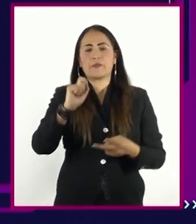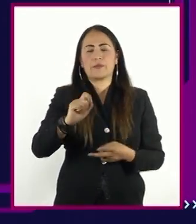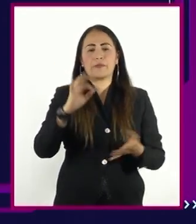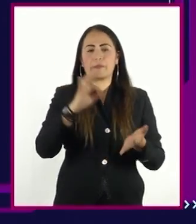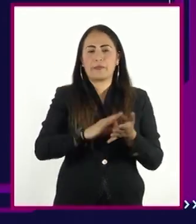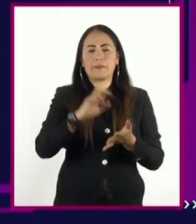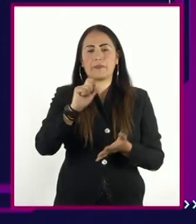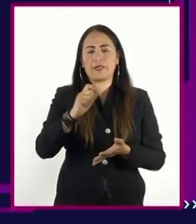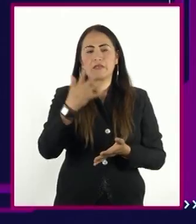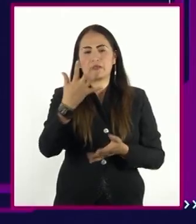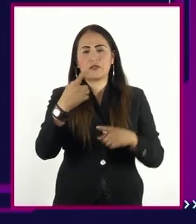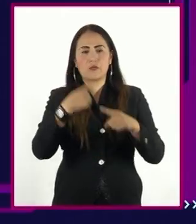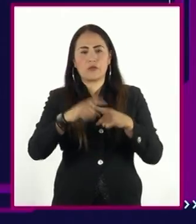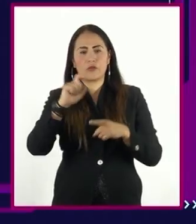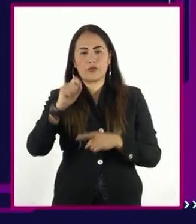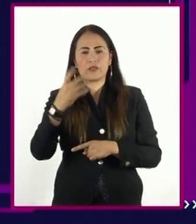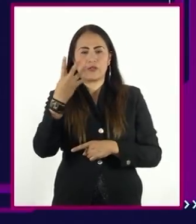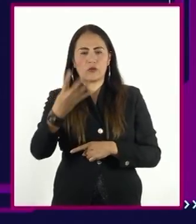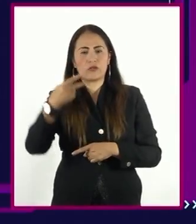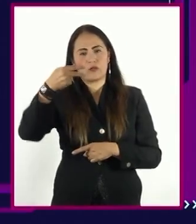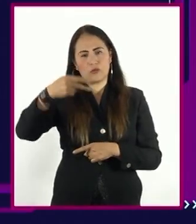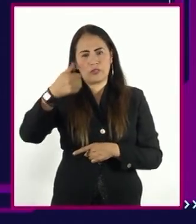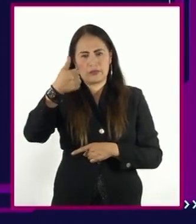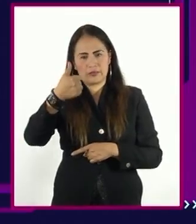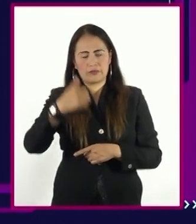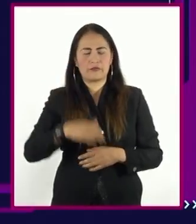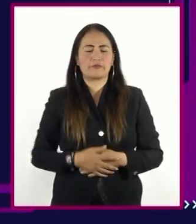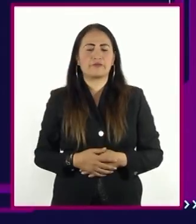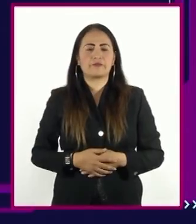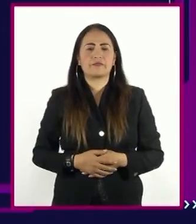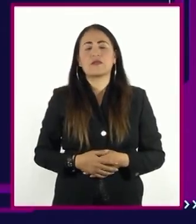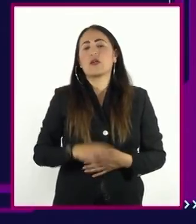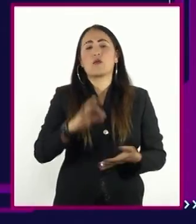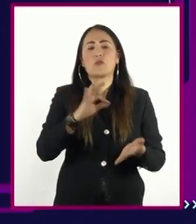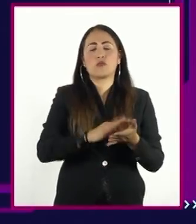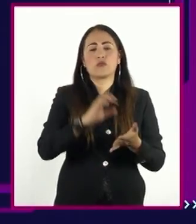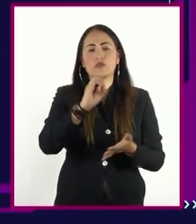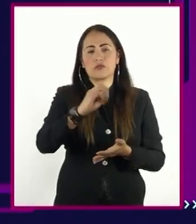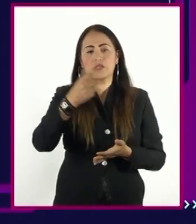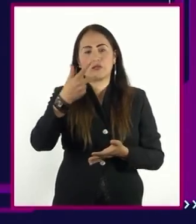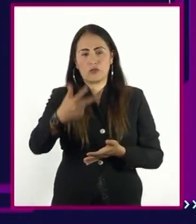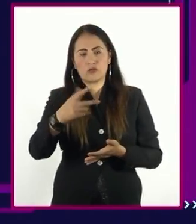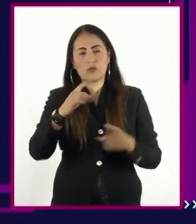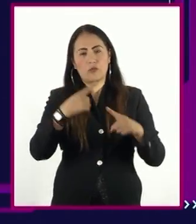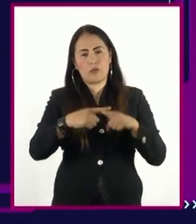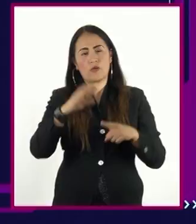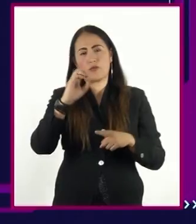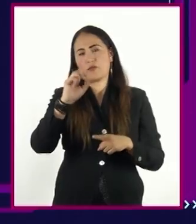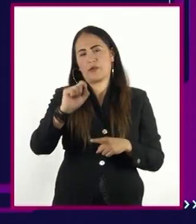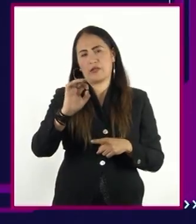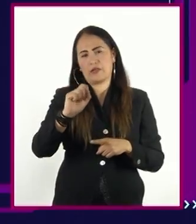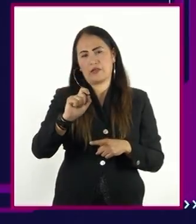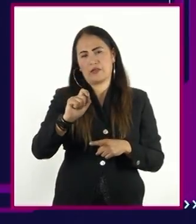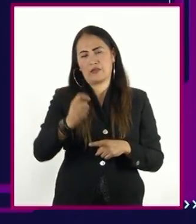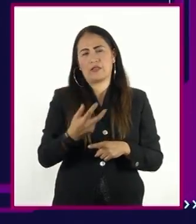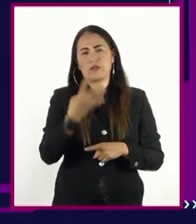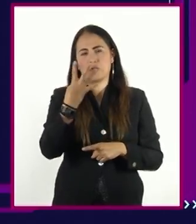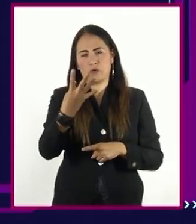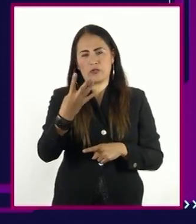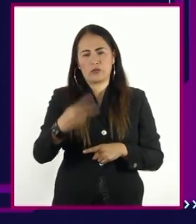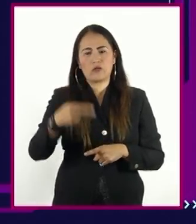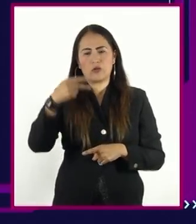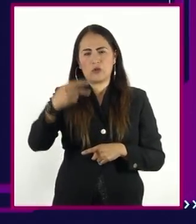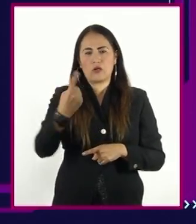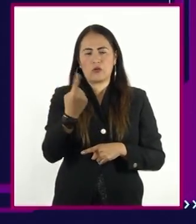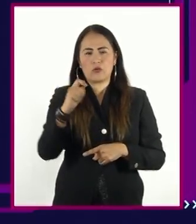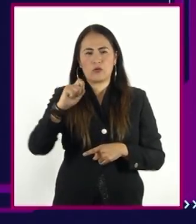por 24 es igual a 6 horas. 8 centésimos por 24 es igual a 1.92